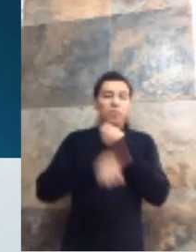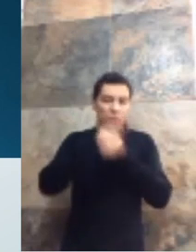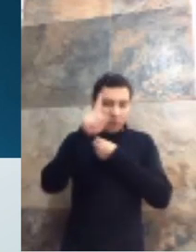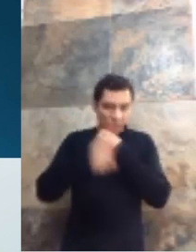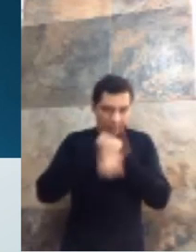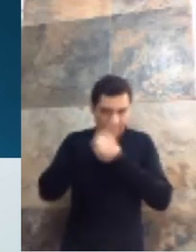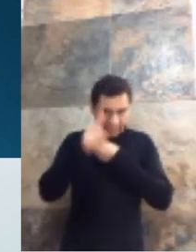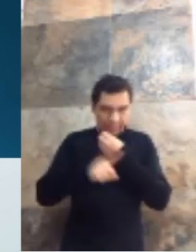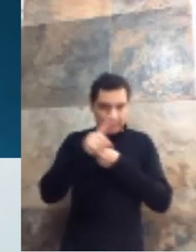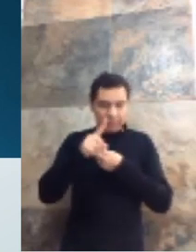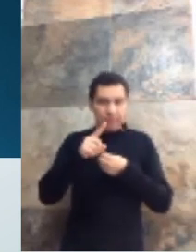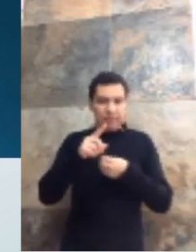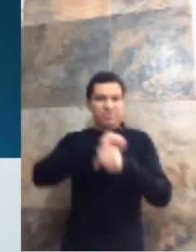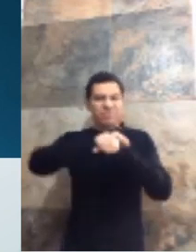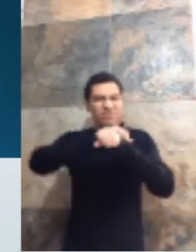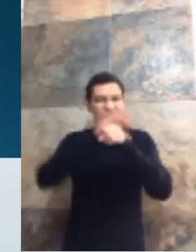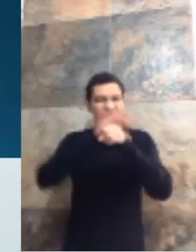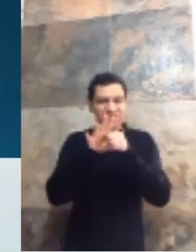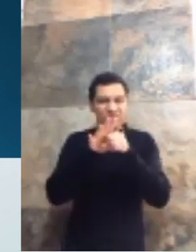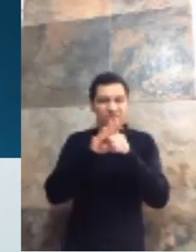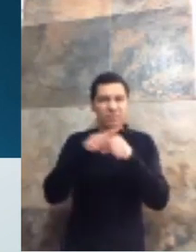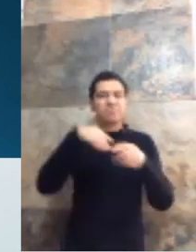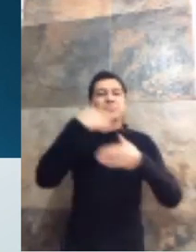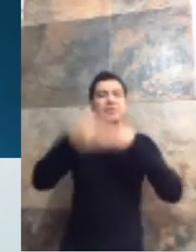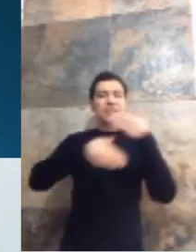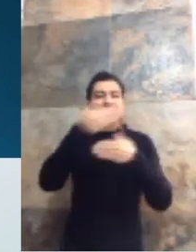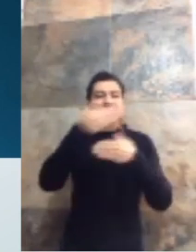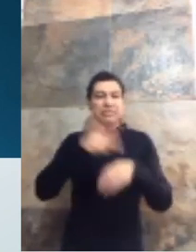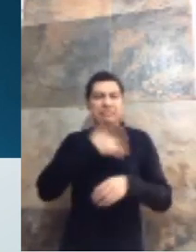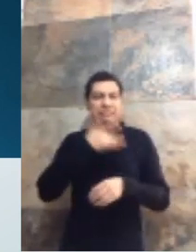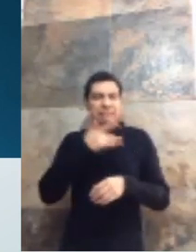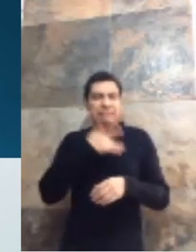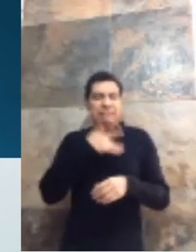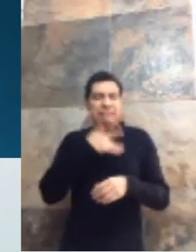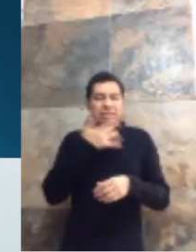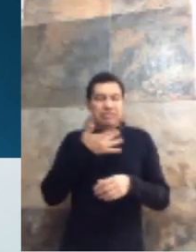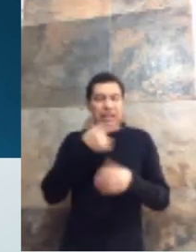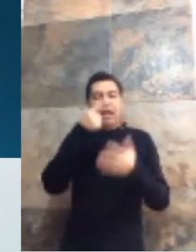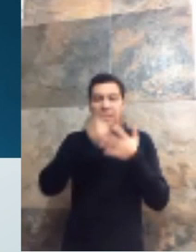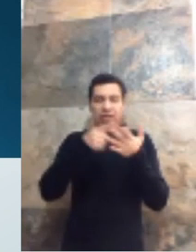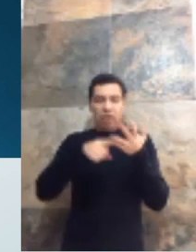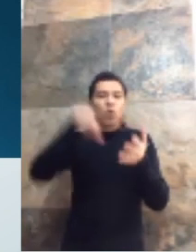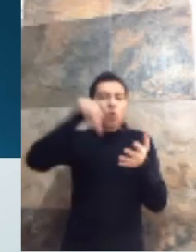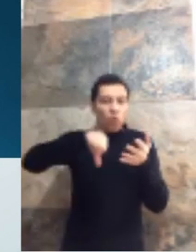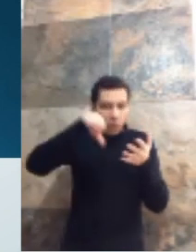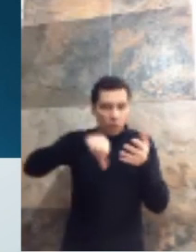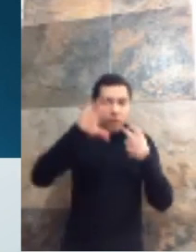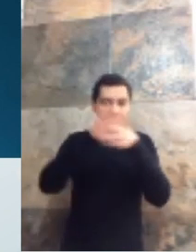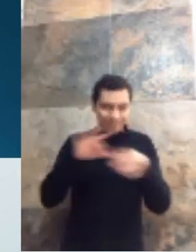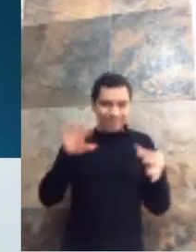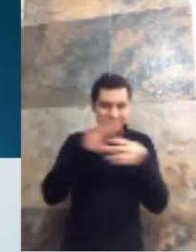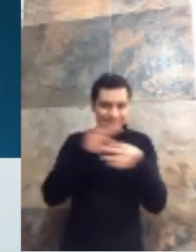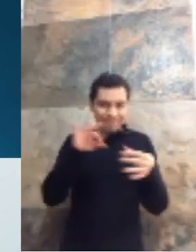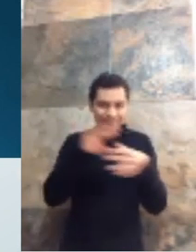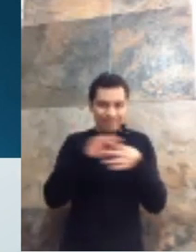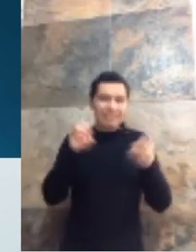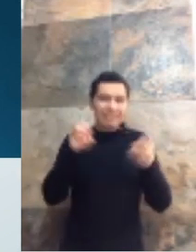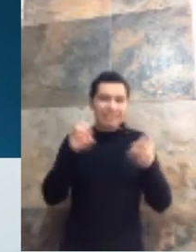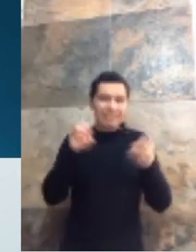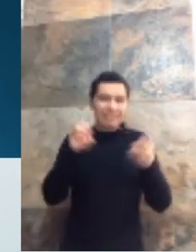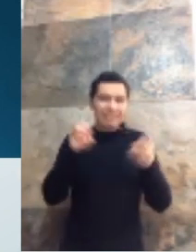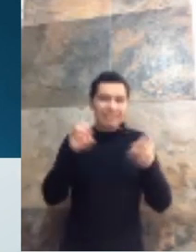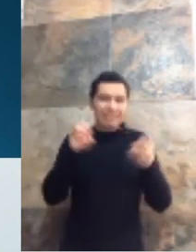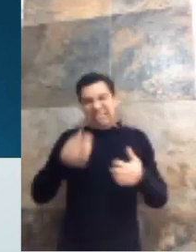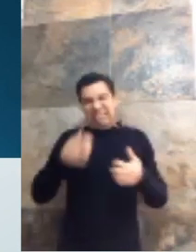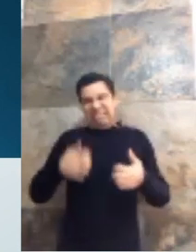Estamos suponiendo que todo lo malo se nos va a juntar. Esto no es así. Incluso probabilísticamente, incluso